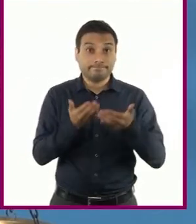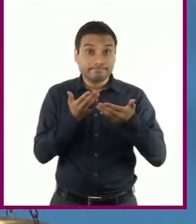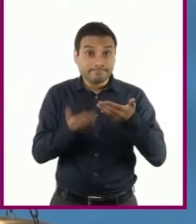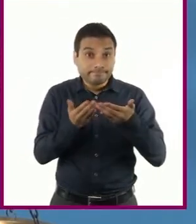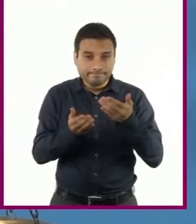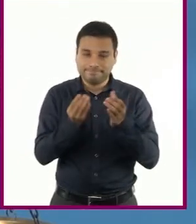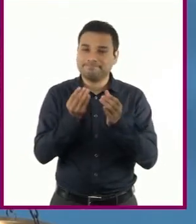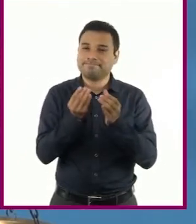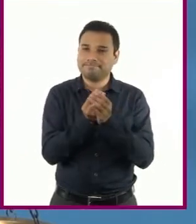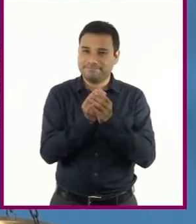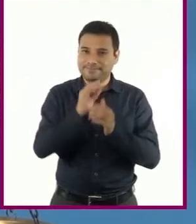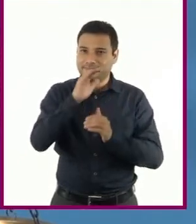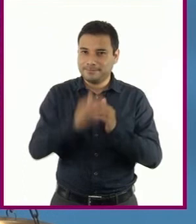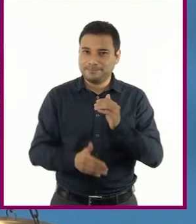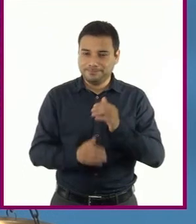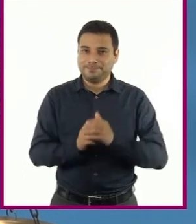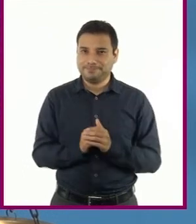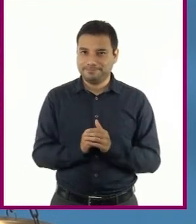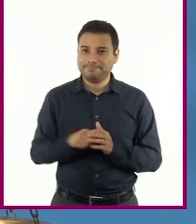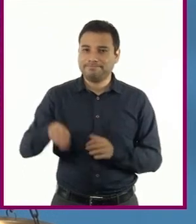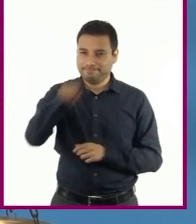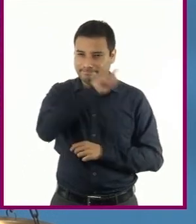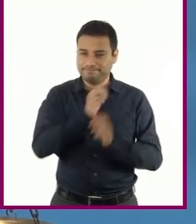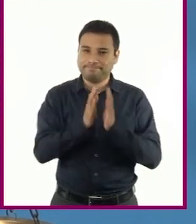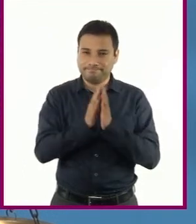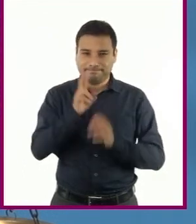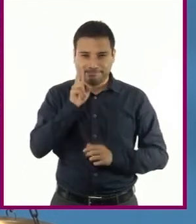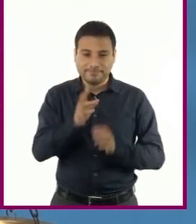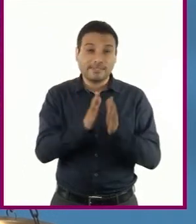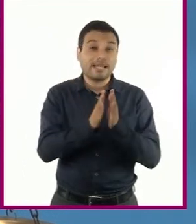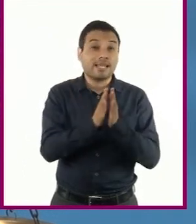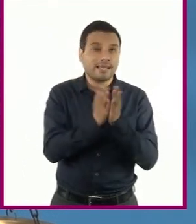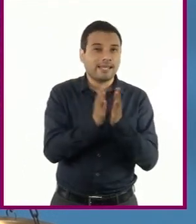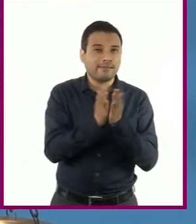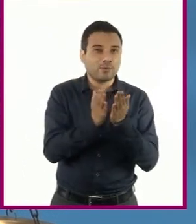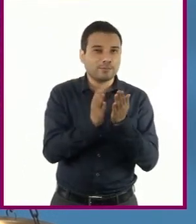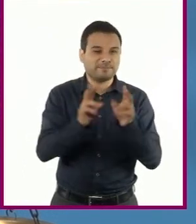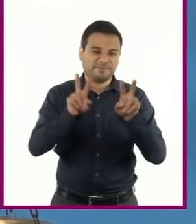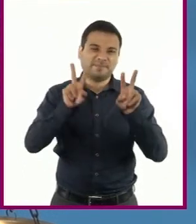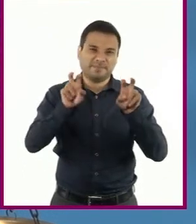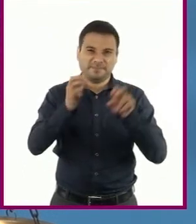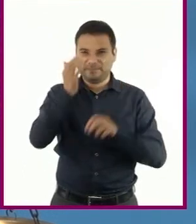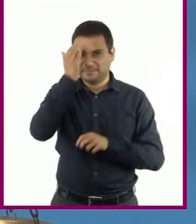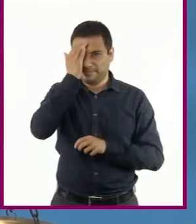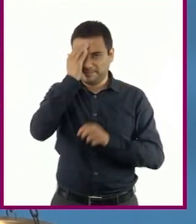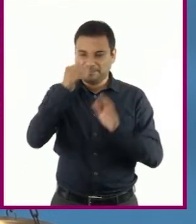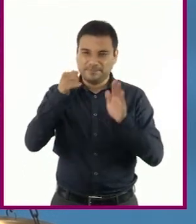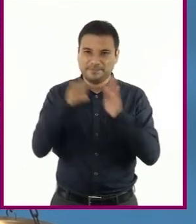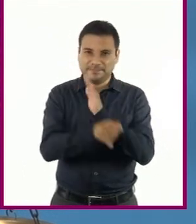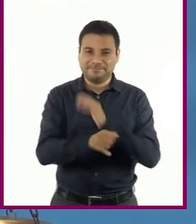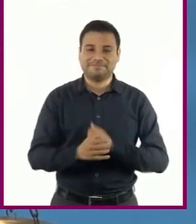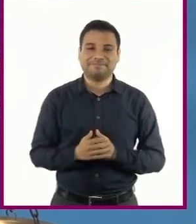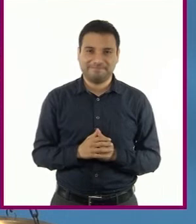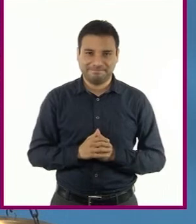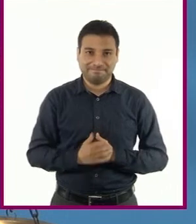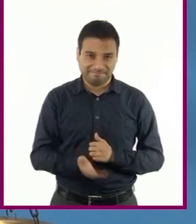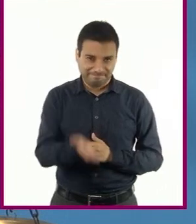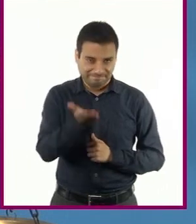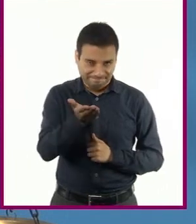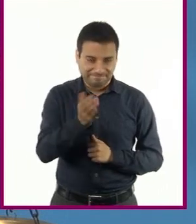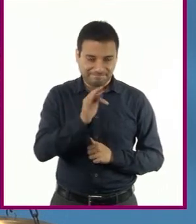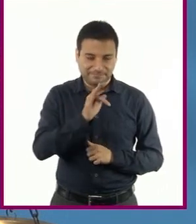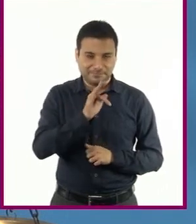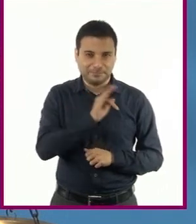despedirnos, pero antes les invitamos a que consulten su libro de texto para informarse más del tema y retomar los aprendizajes que favorezcan